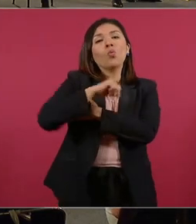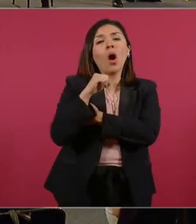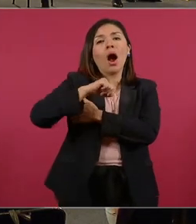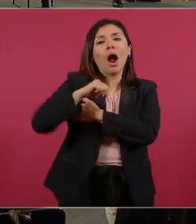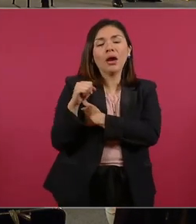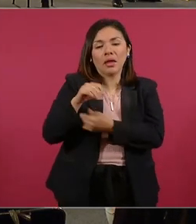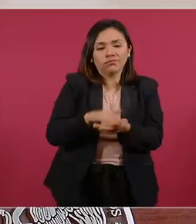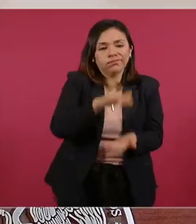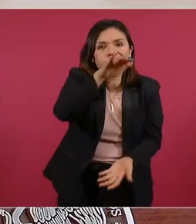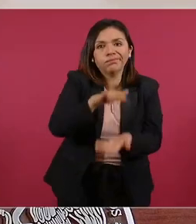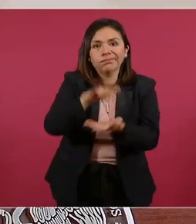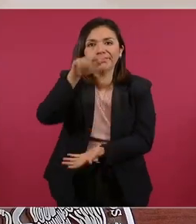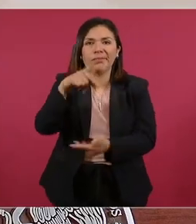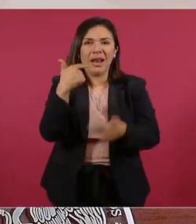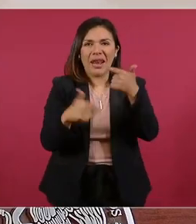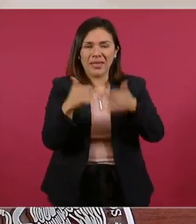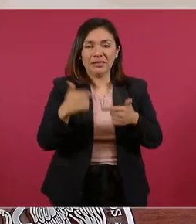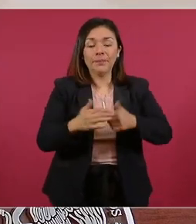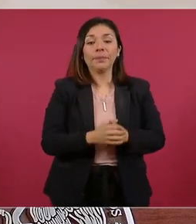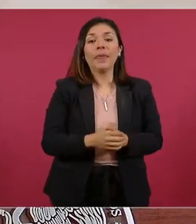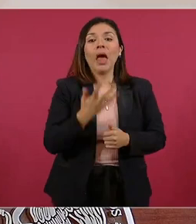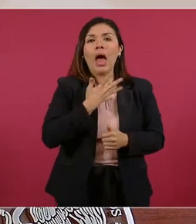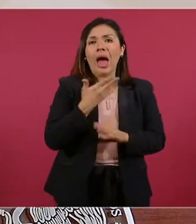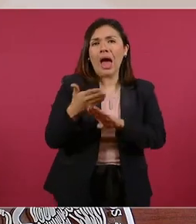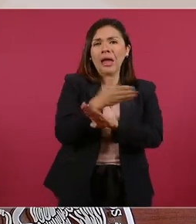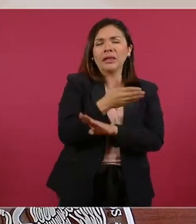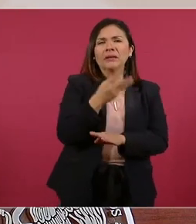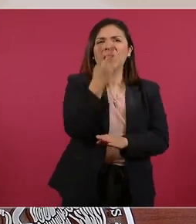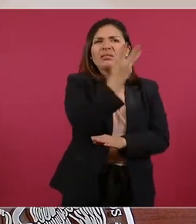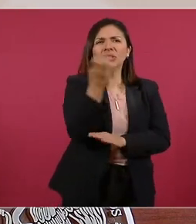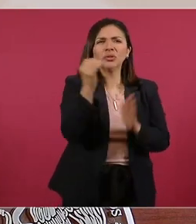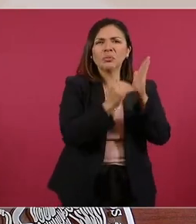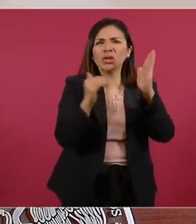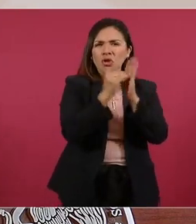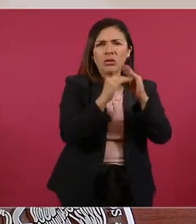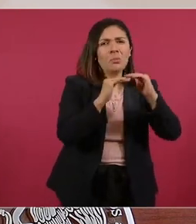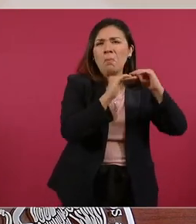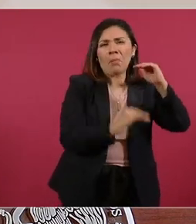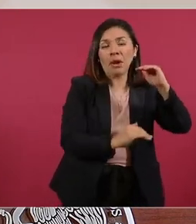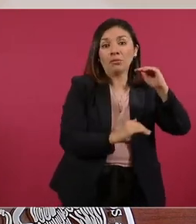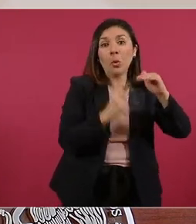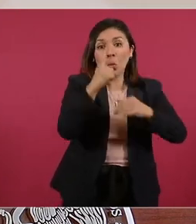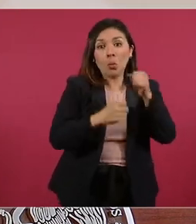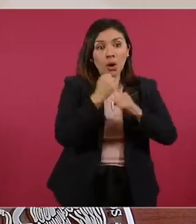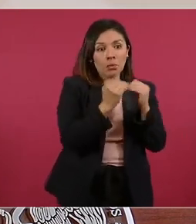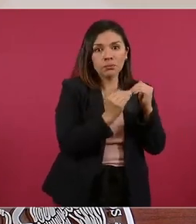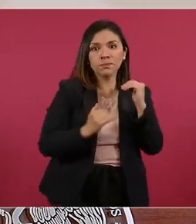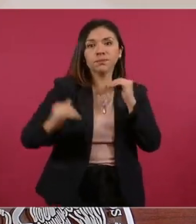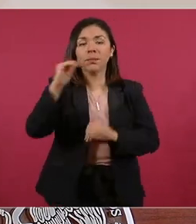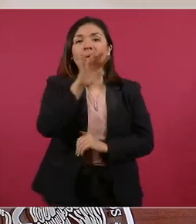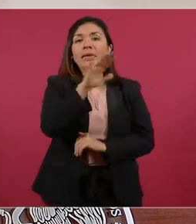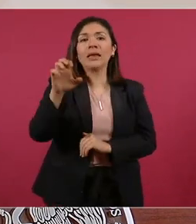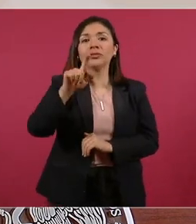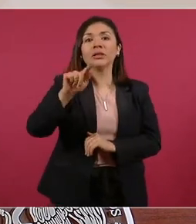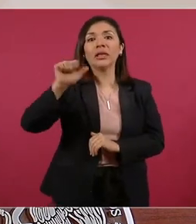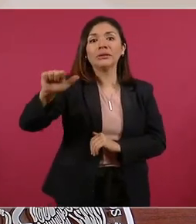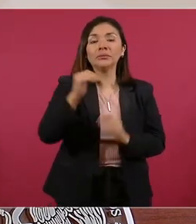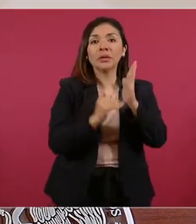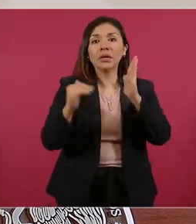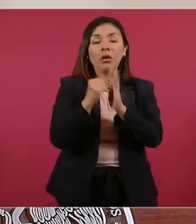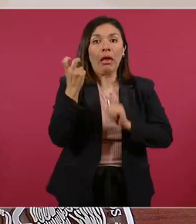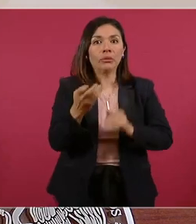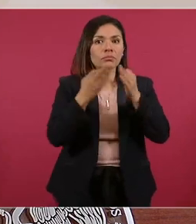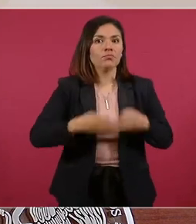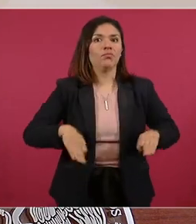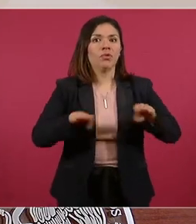leche. Crecimos de menos de 300 millones de litros en el año a 576 millones, y esto es muy